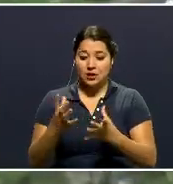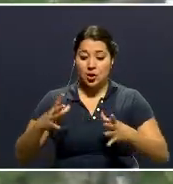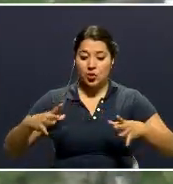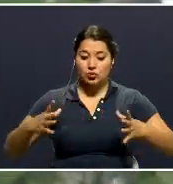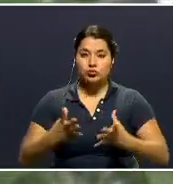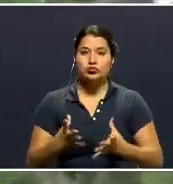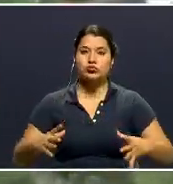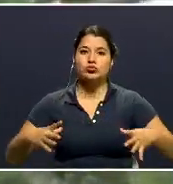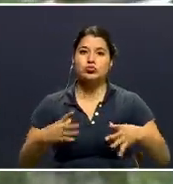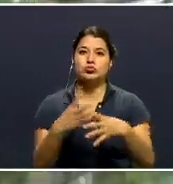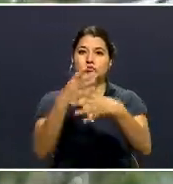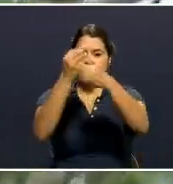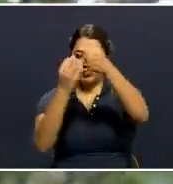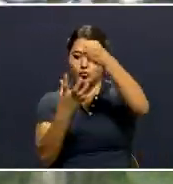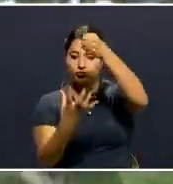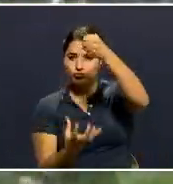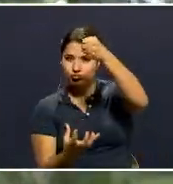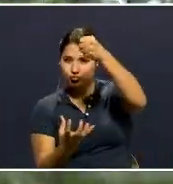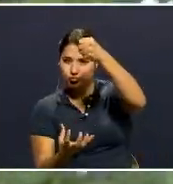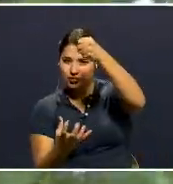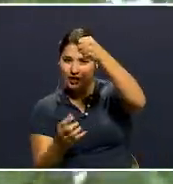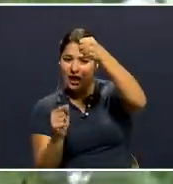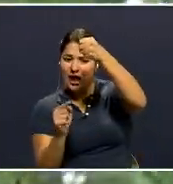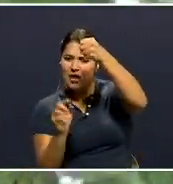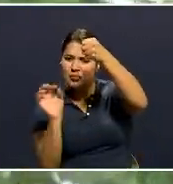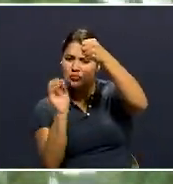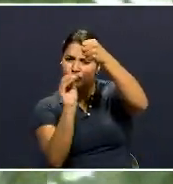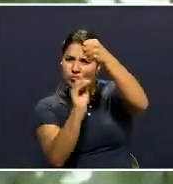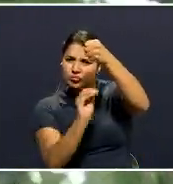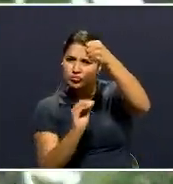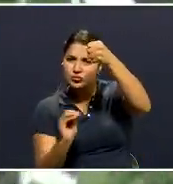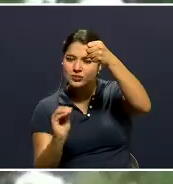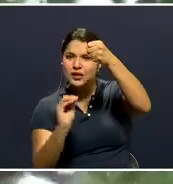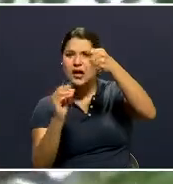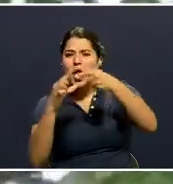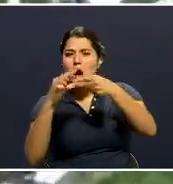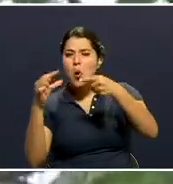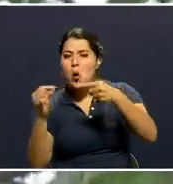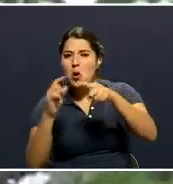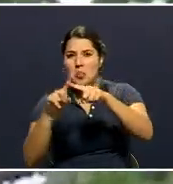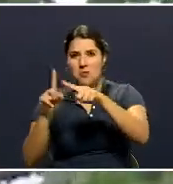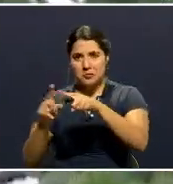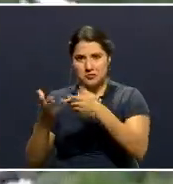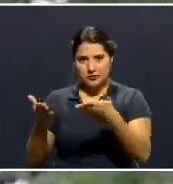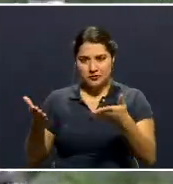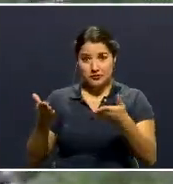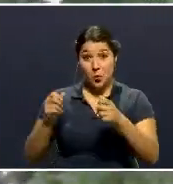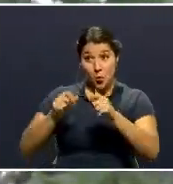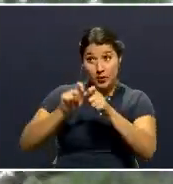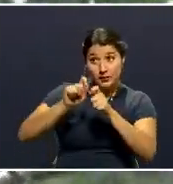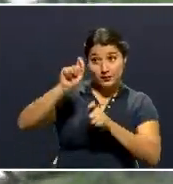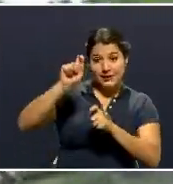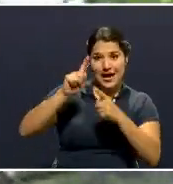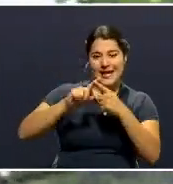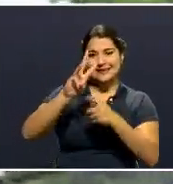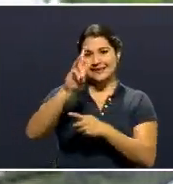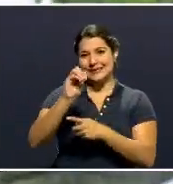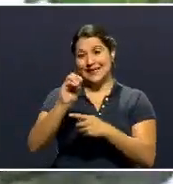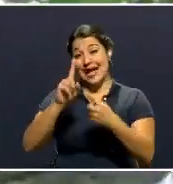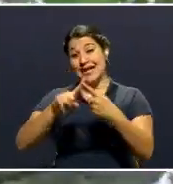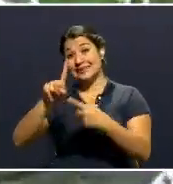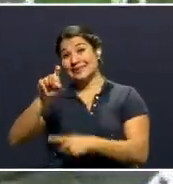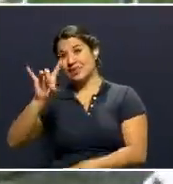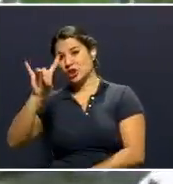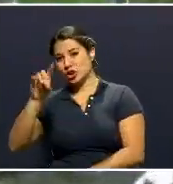tejido a base de fibras y muchas ramas de árboles y de plantas trepadoras. Puede medir hasta 60 o